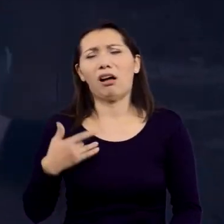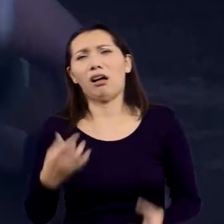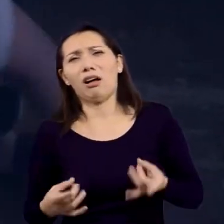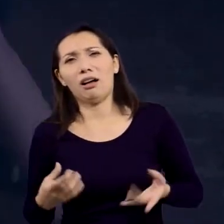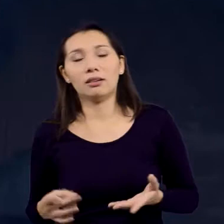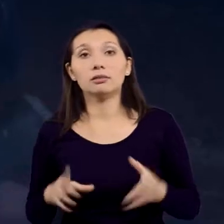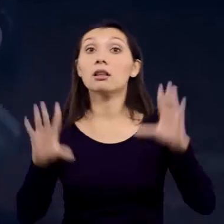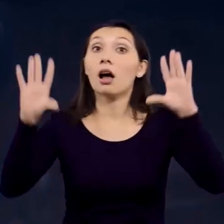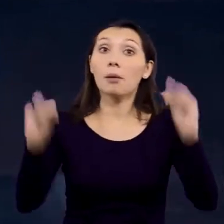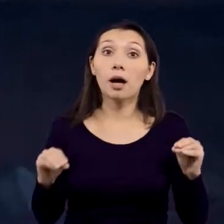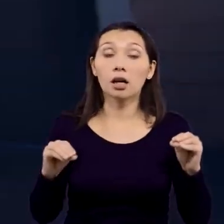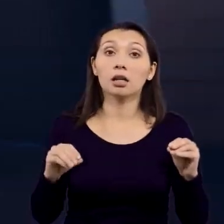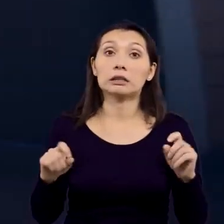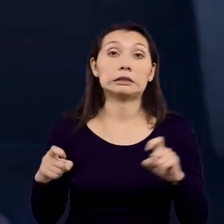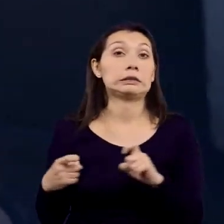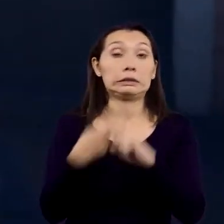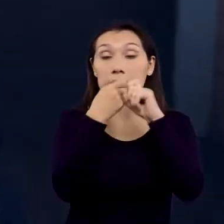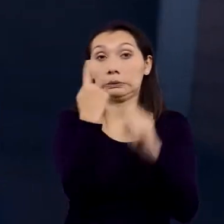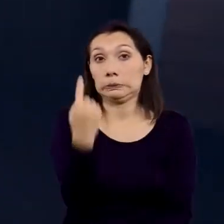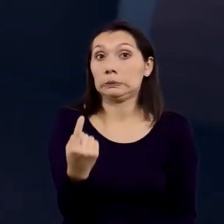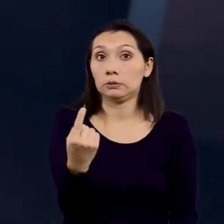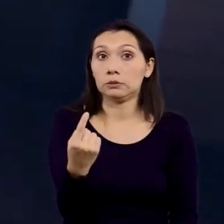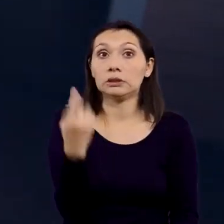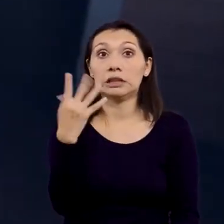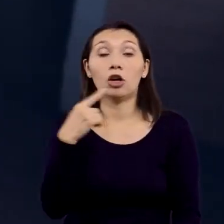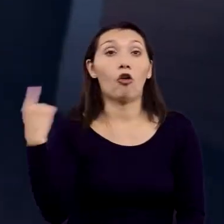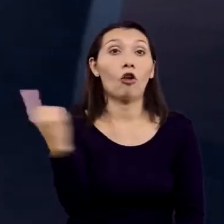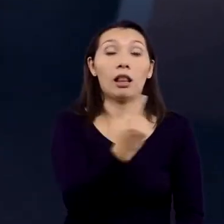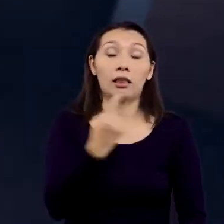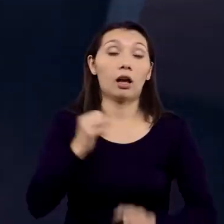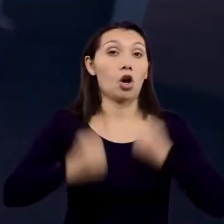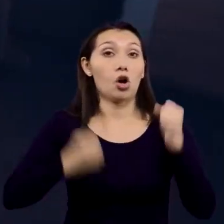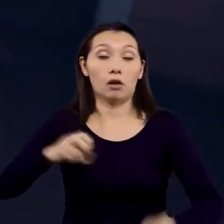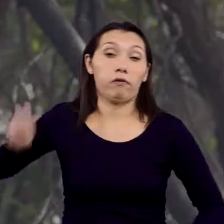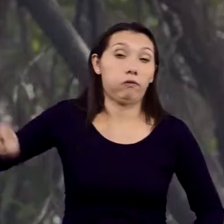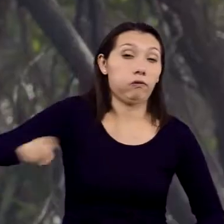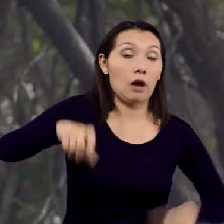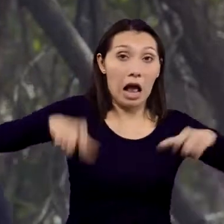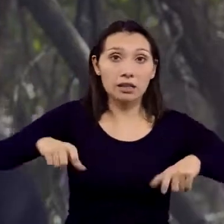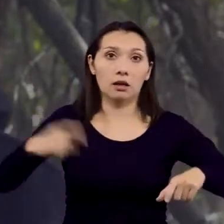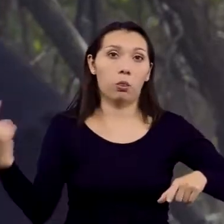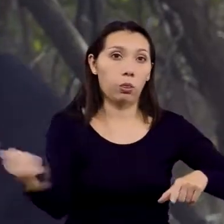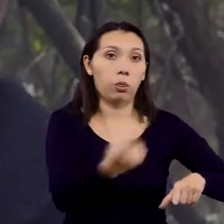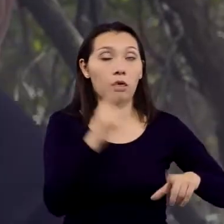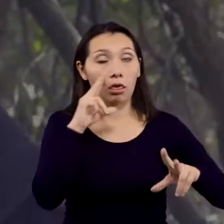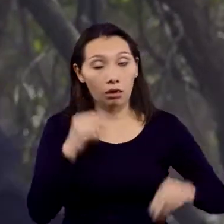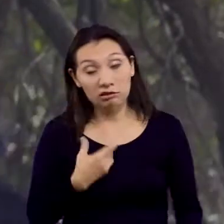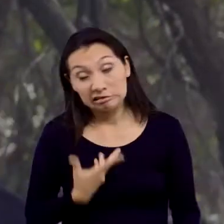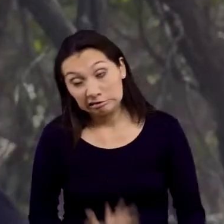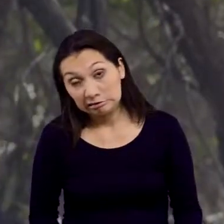Apaga la luz. Un boche. Cinco vueltas a gancha, trotando. Con un sueño máximo.